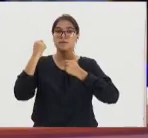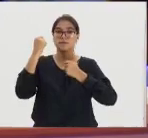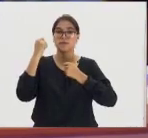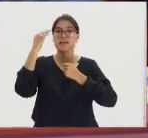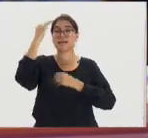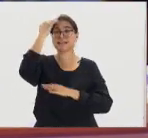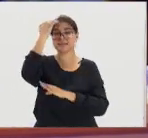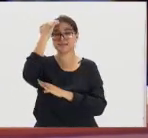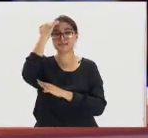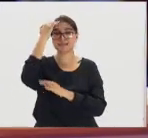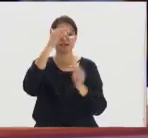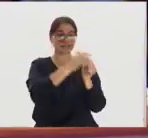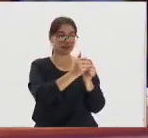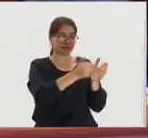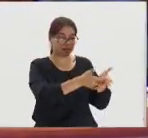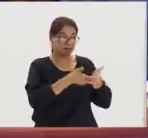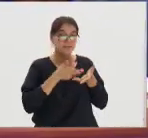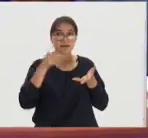qué?